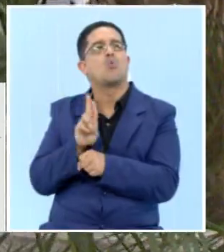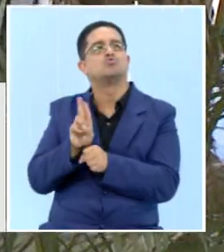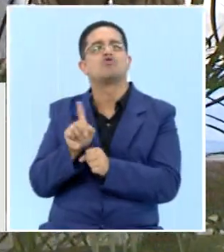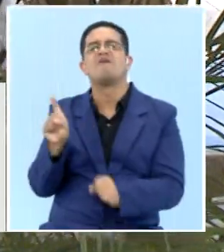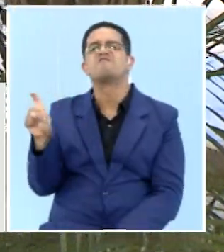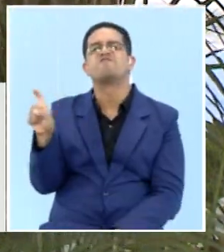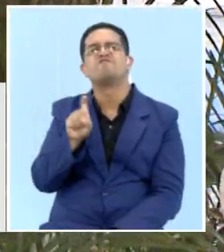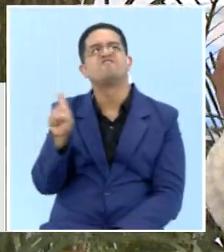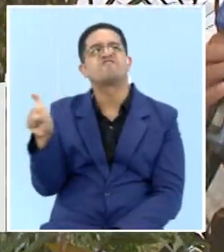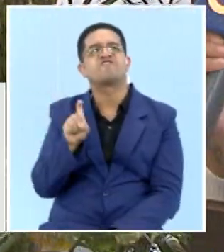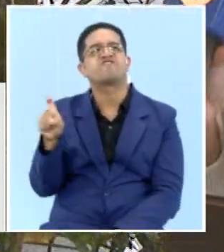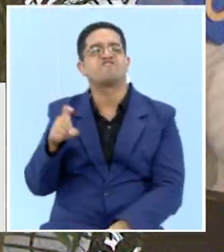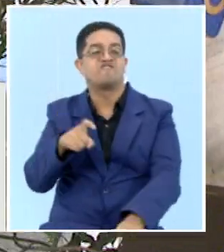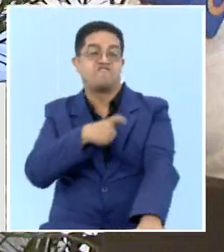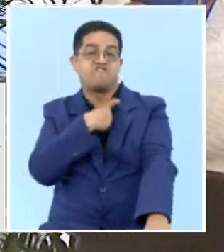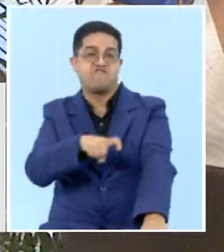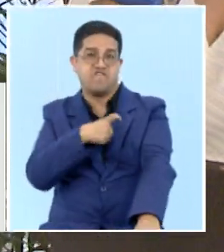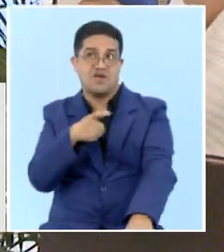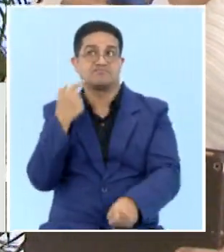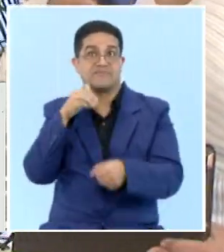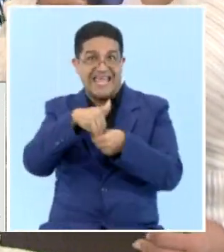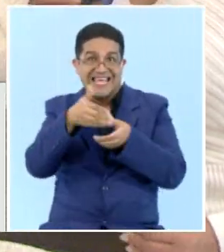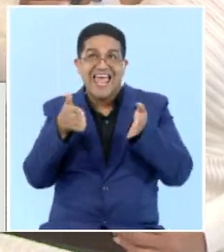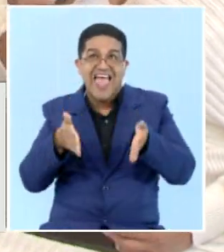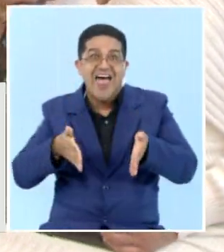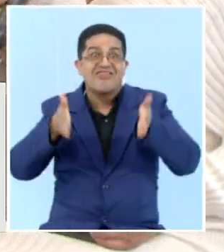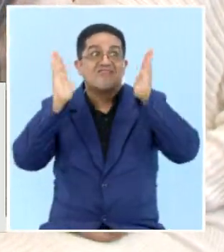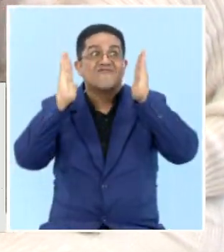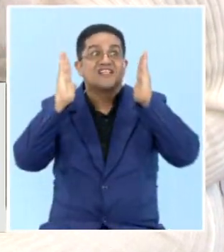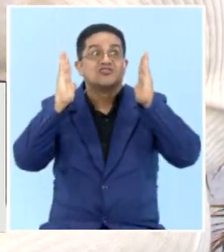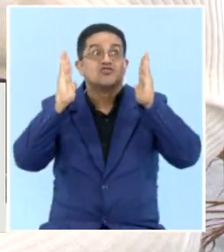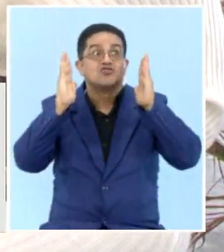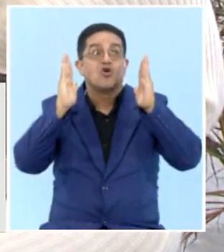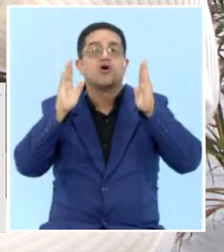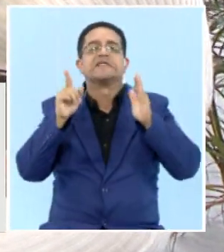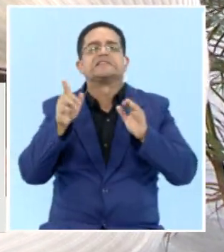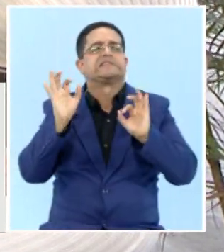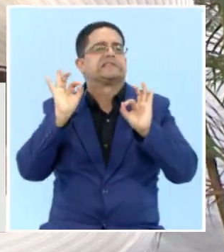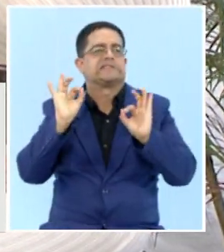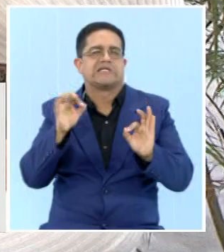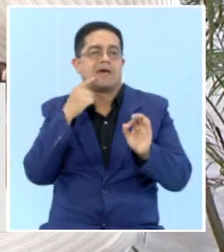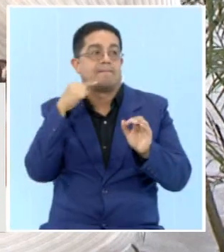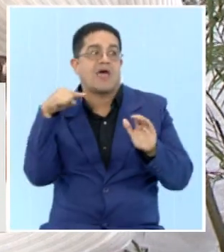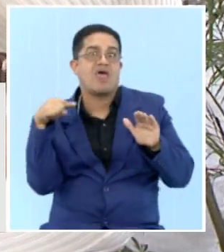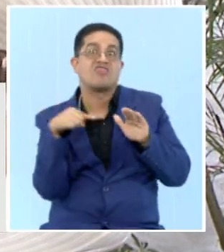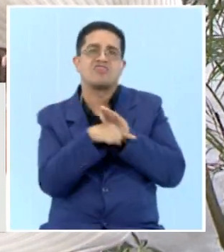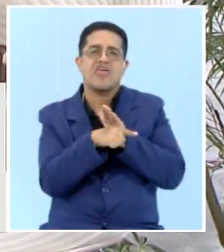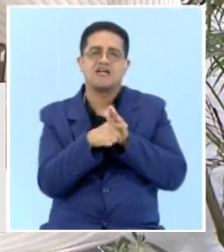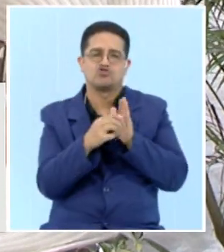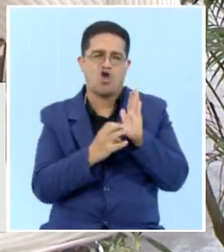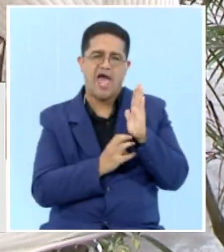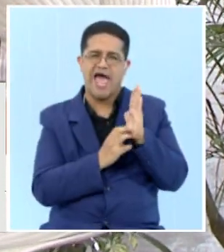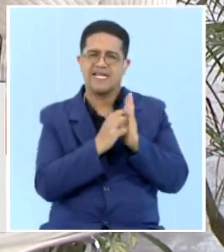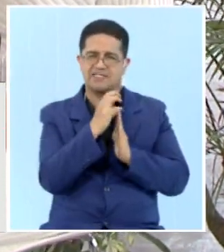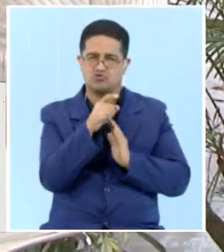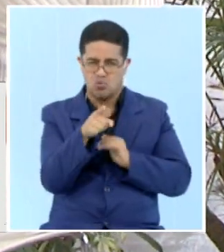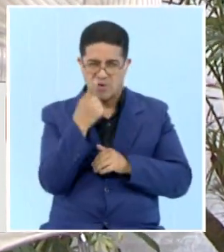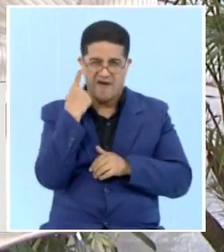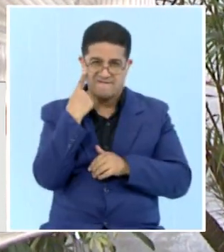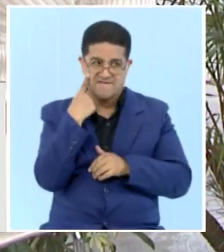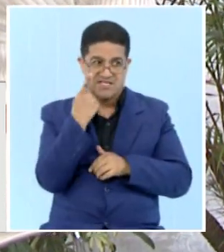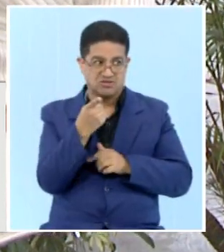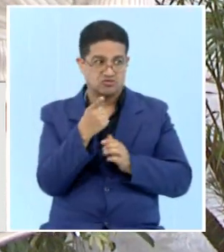pero por ejemplo en los edificios, estos señores siempre están en los ascensores. No sé si se han montado un ascensor lleno